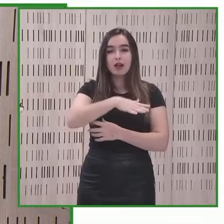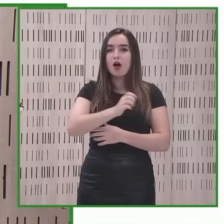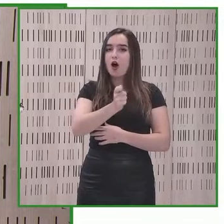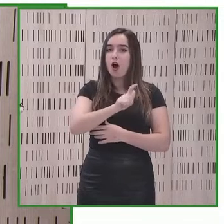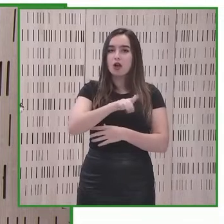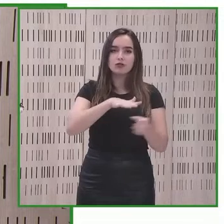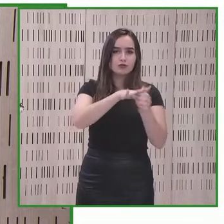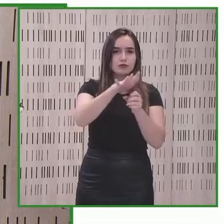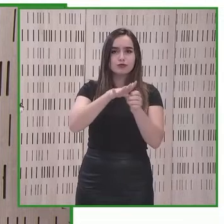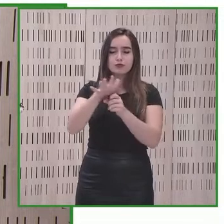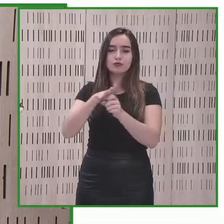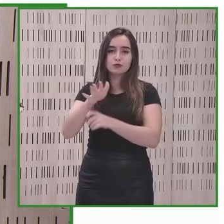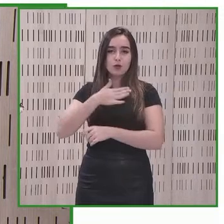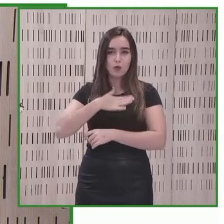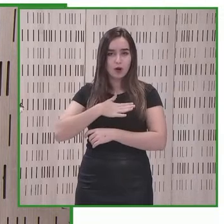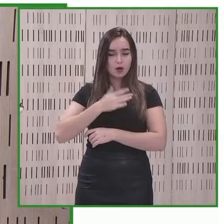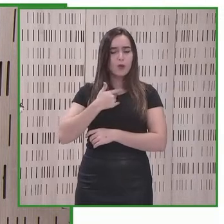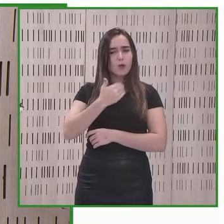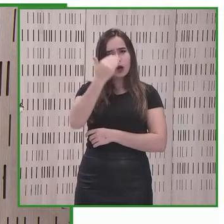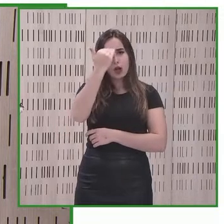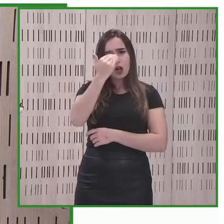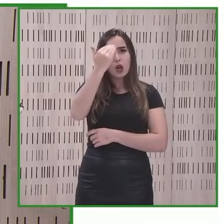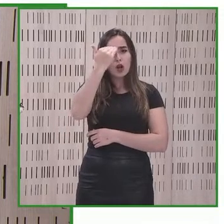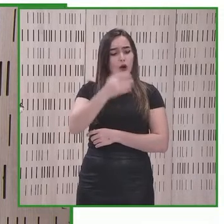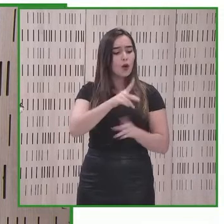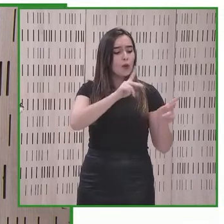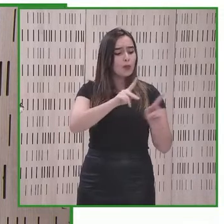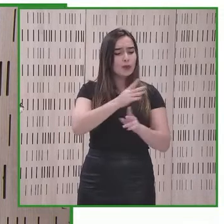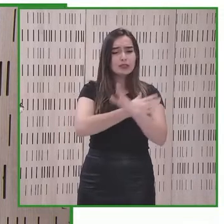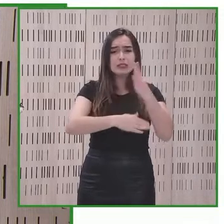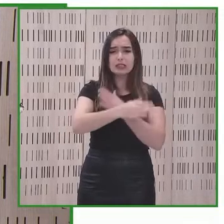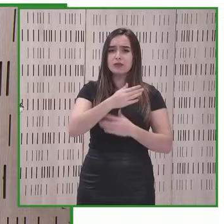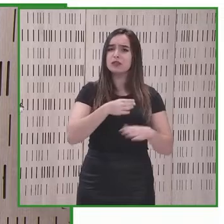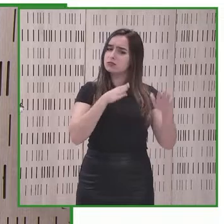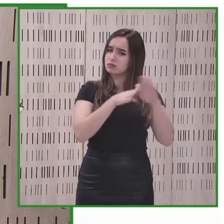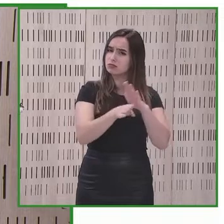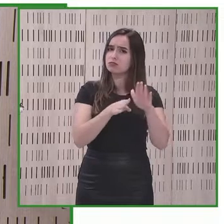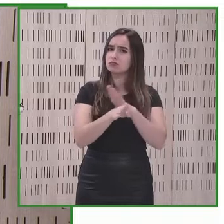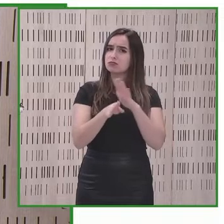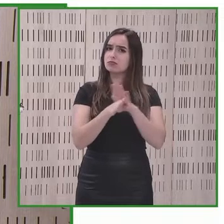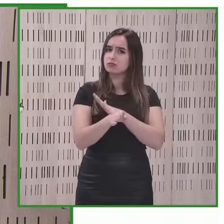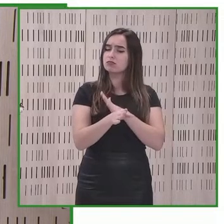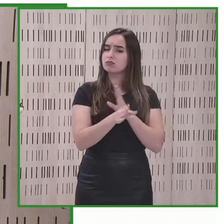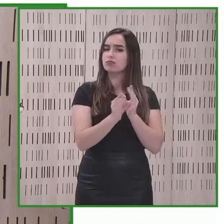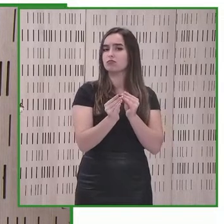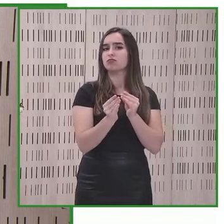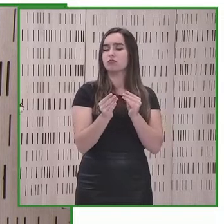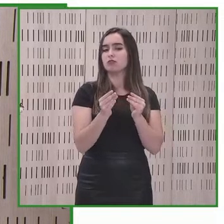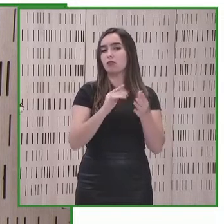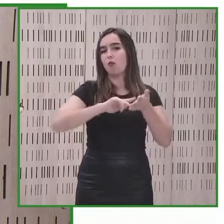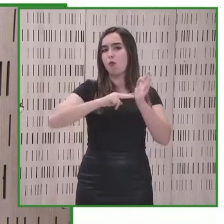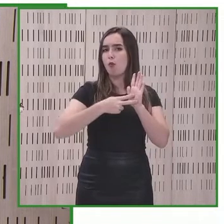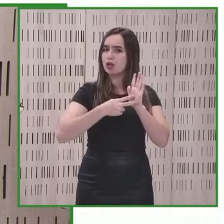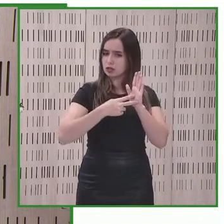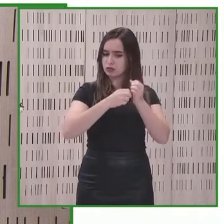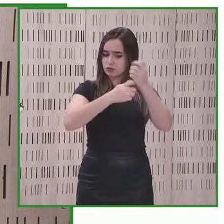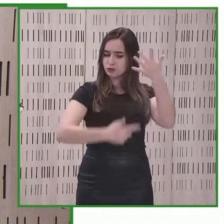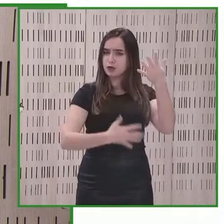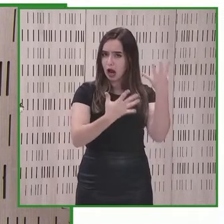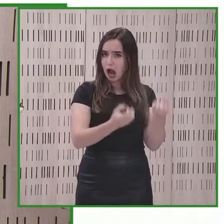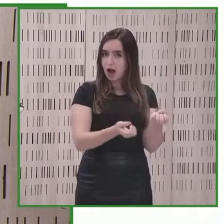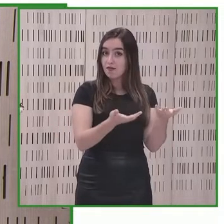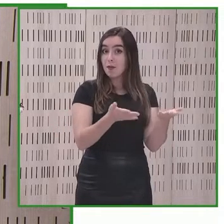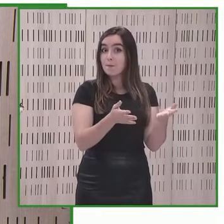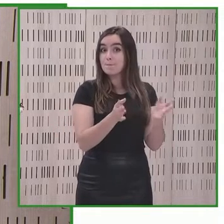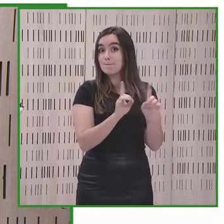esfuerzos que se realizan para promover la inclusión de las personas con discapacidad pero muchas veces estas iniciativas no se conectan y no se